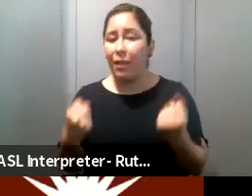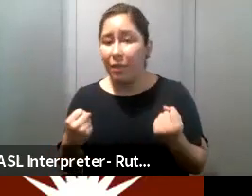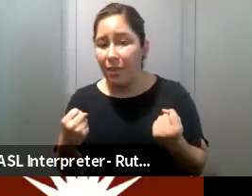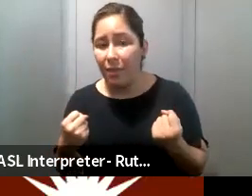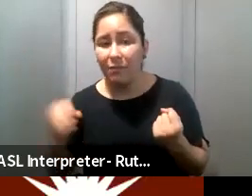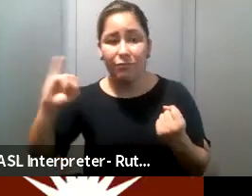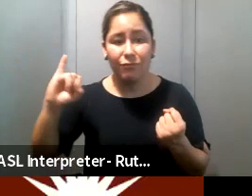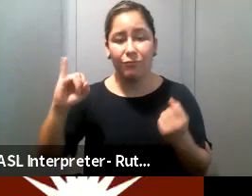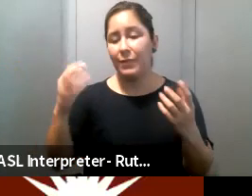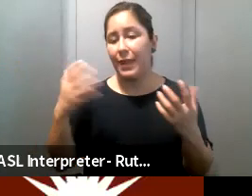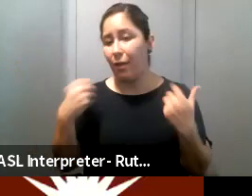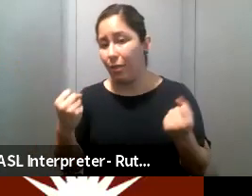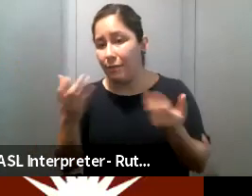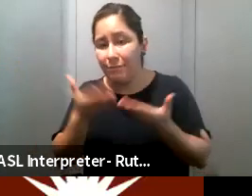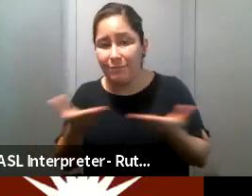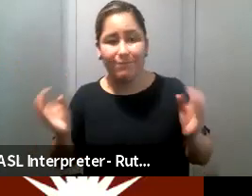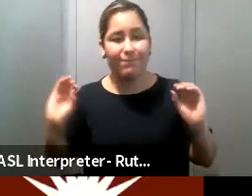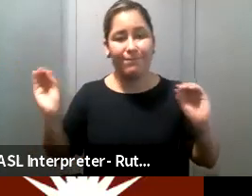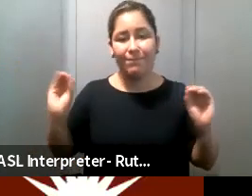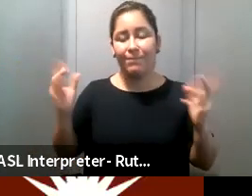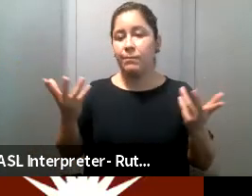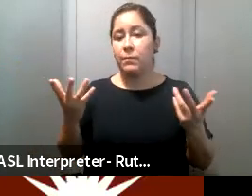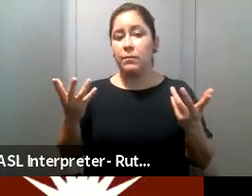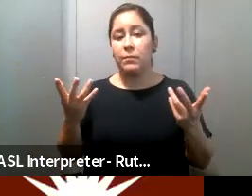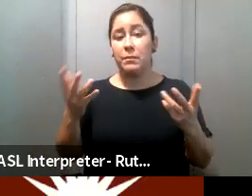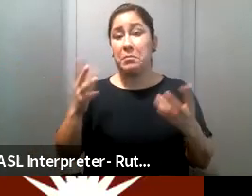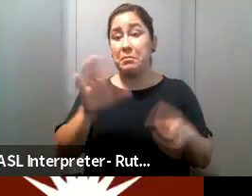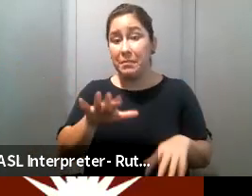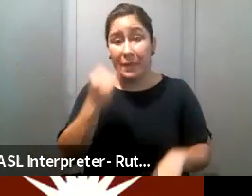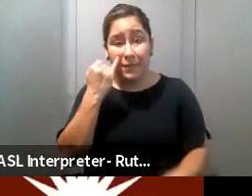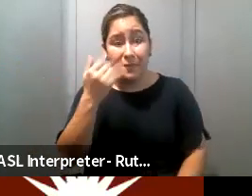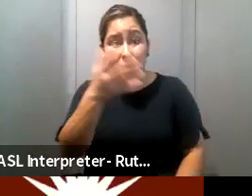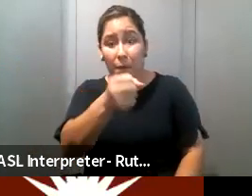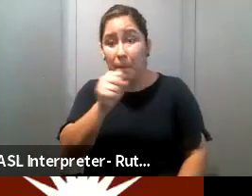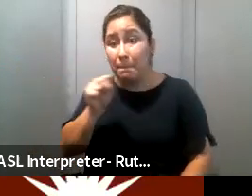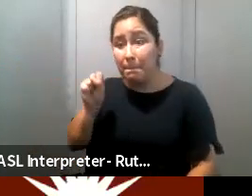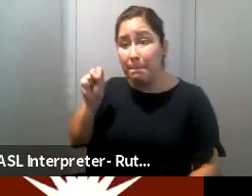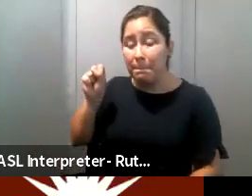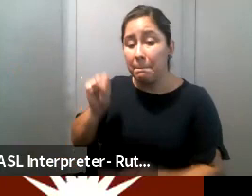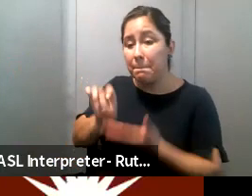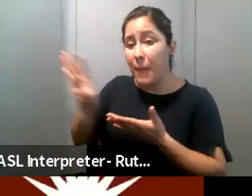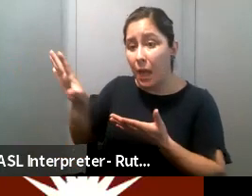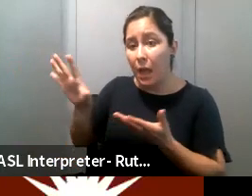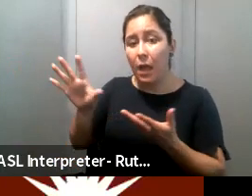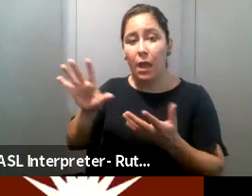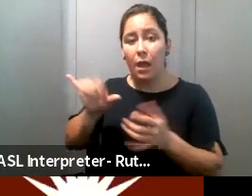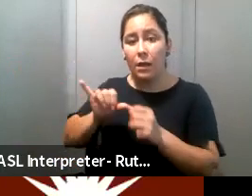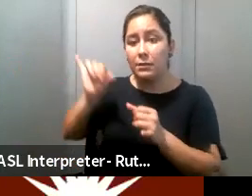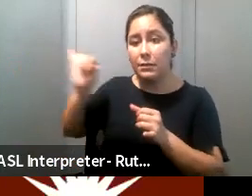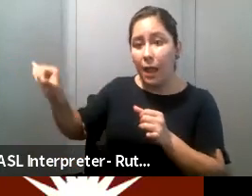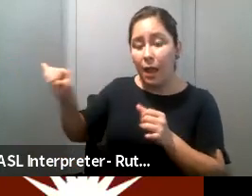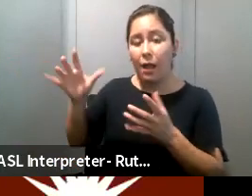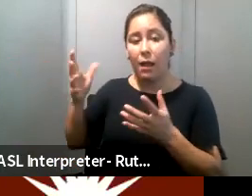tienen. Tener que regresar o esperar en su país es otro riesgo, ya que muchas de estas personas pueden haber huido